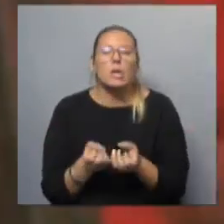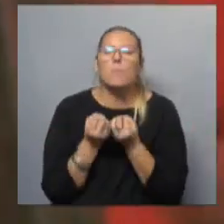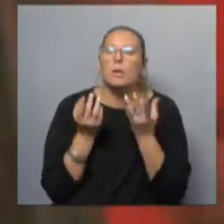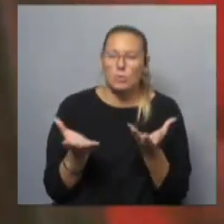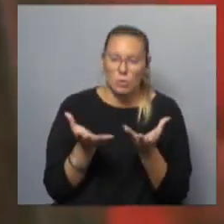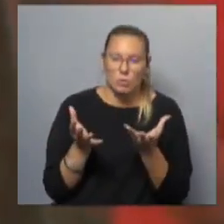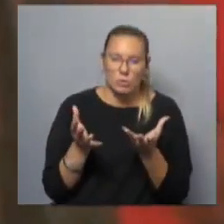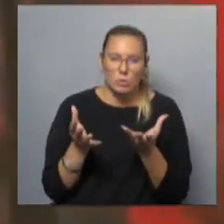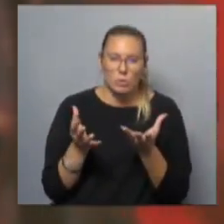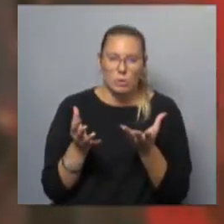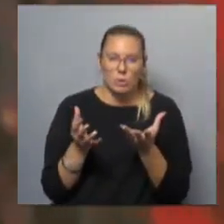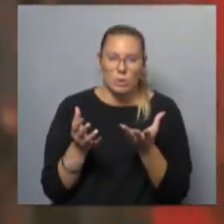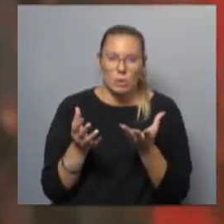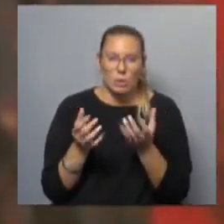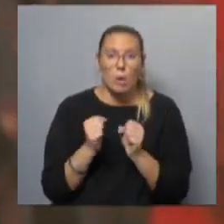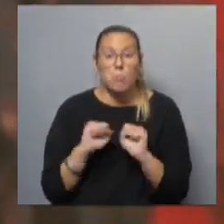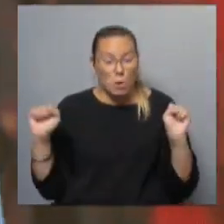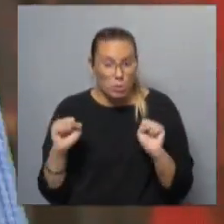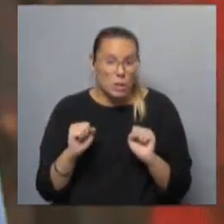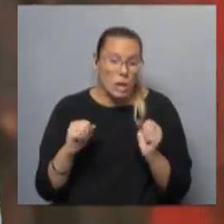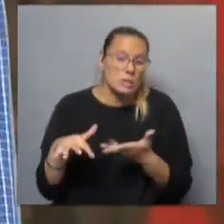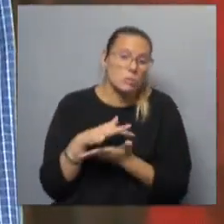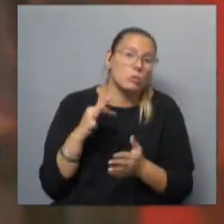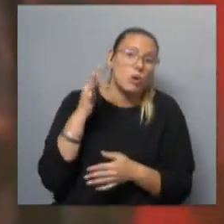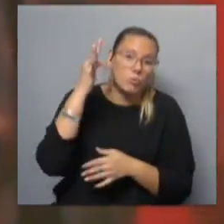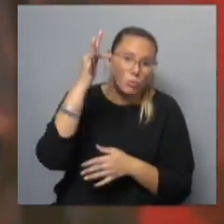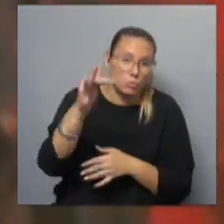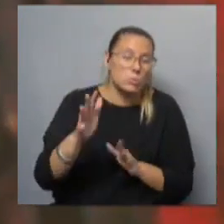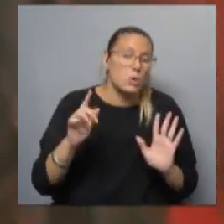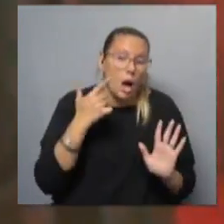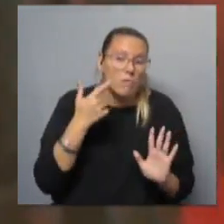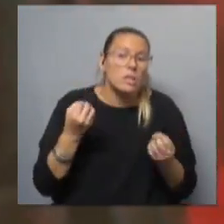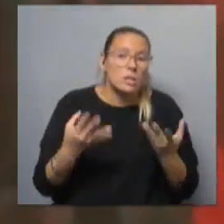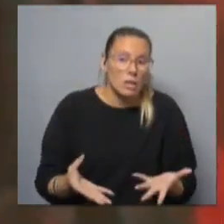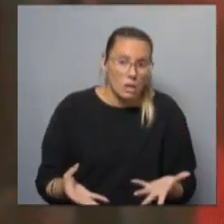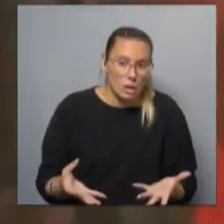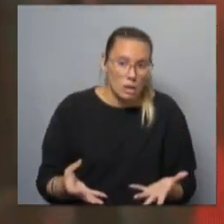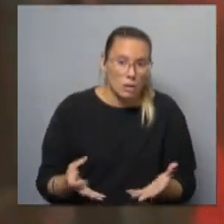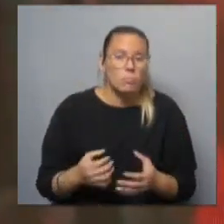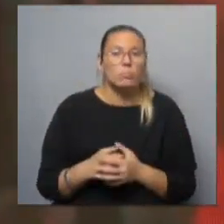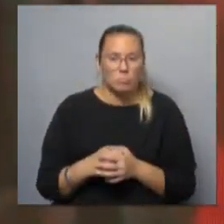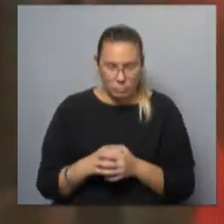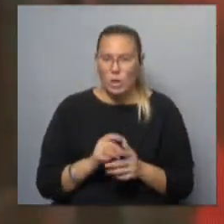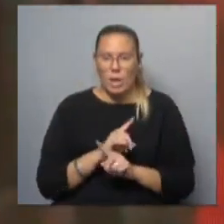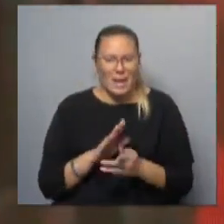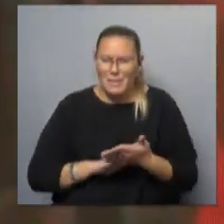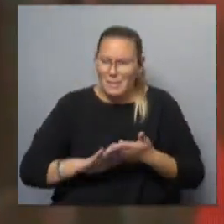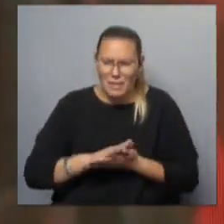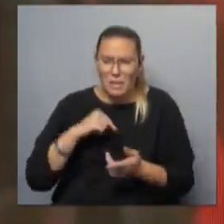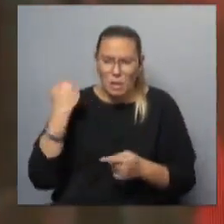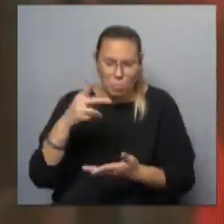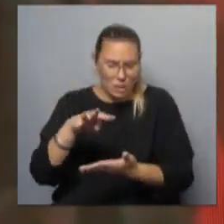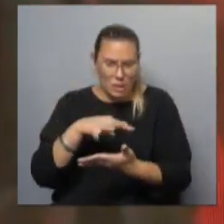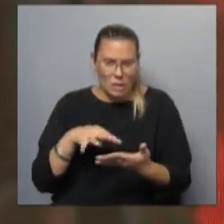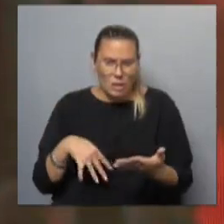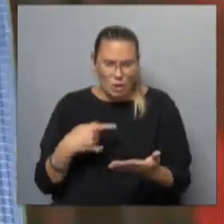pasó? ¿Qué es lo que probablemente podría pasar y qué perspectivas había? Bien. No. Nada. Después lo leo. Pensé,